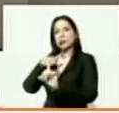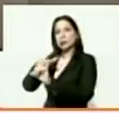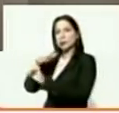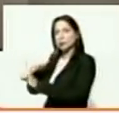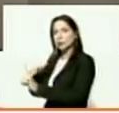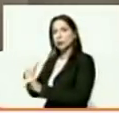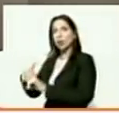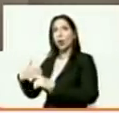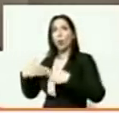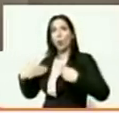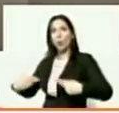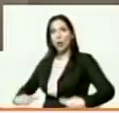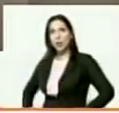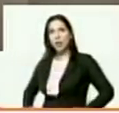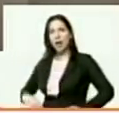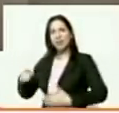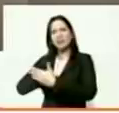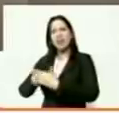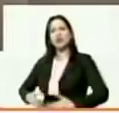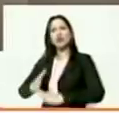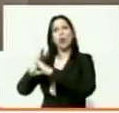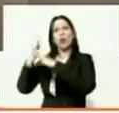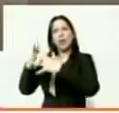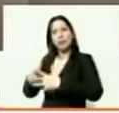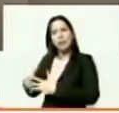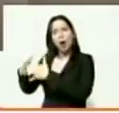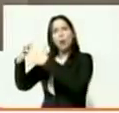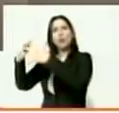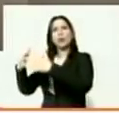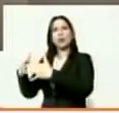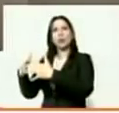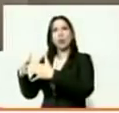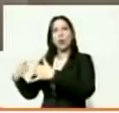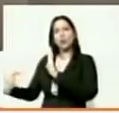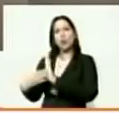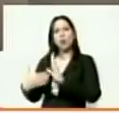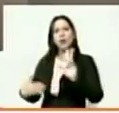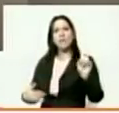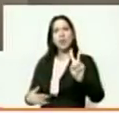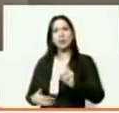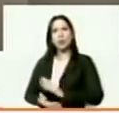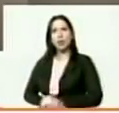humanidad por las sanciones de los Estados Unidos contra Venezuela?